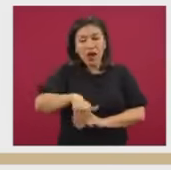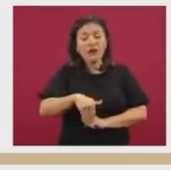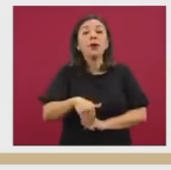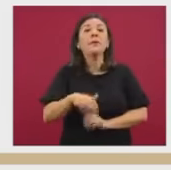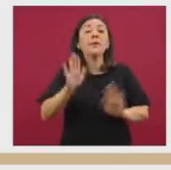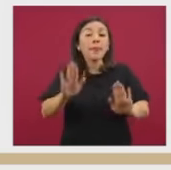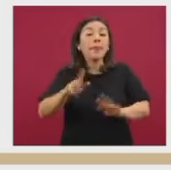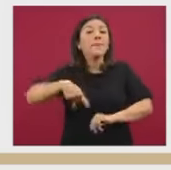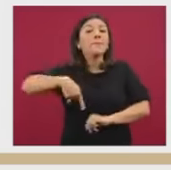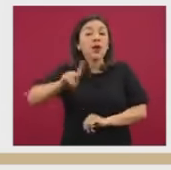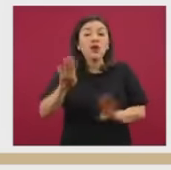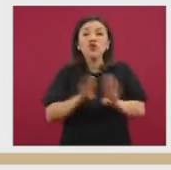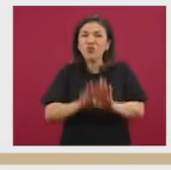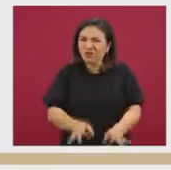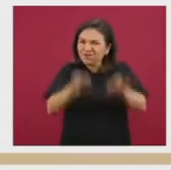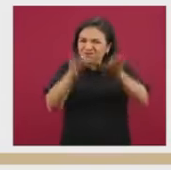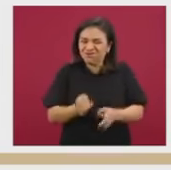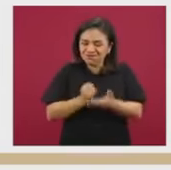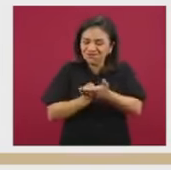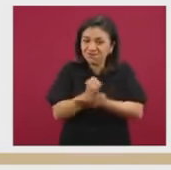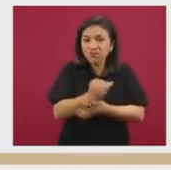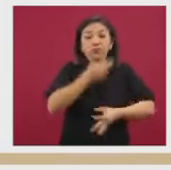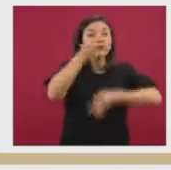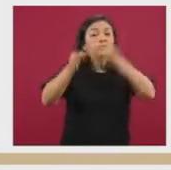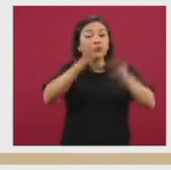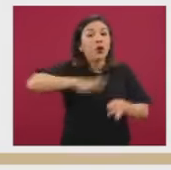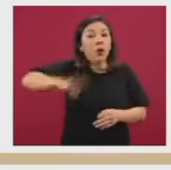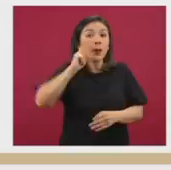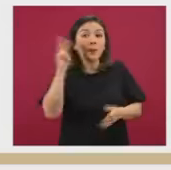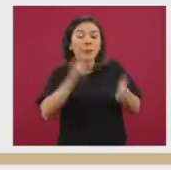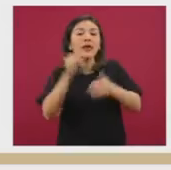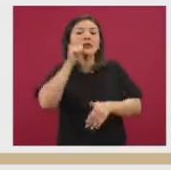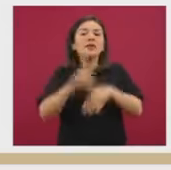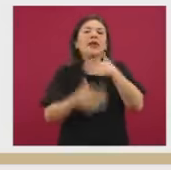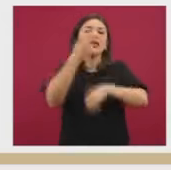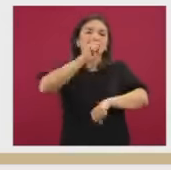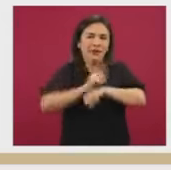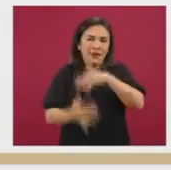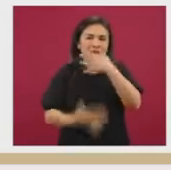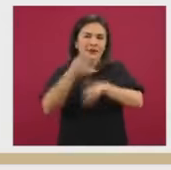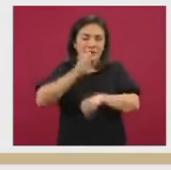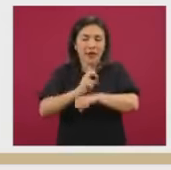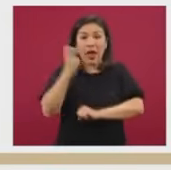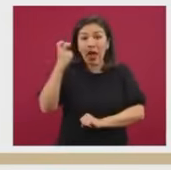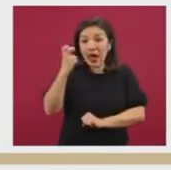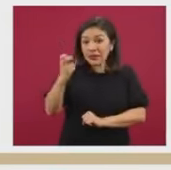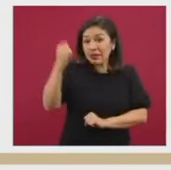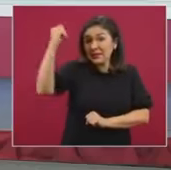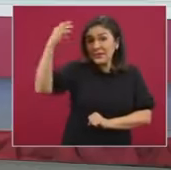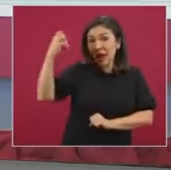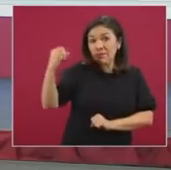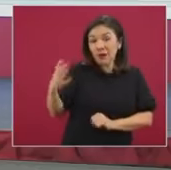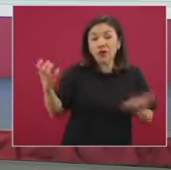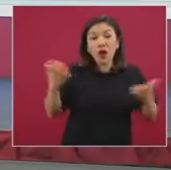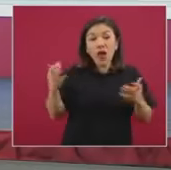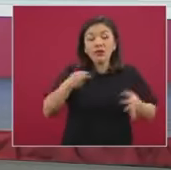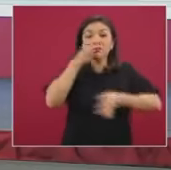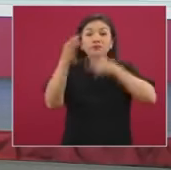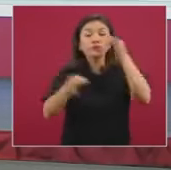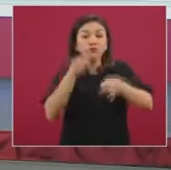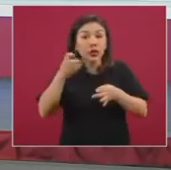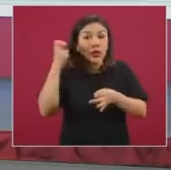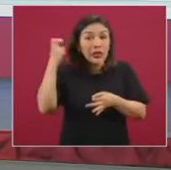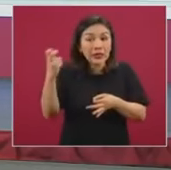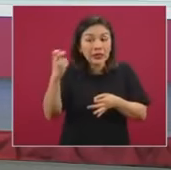pero de manera oficial y hacia el público general se muestra cada 2 semanas. Esto quiere decir que este semáforo que se presentó